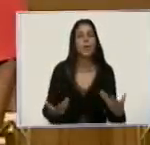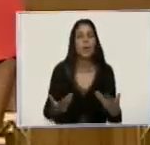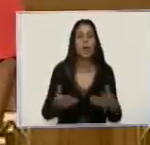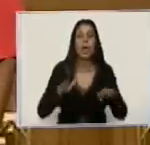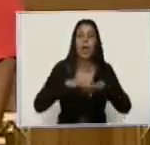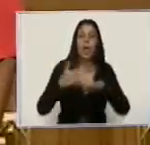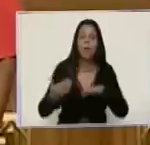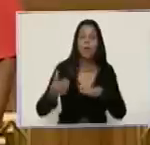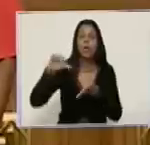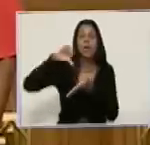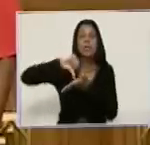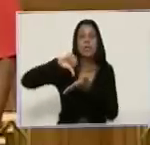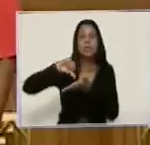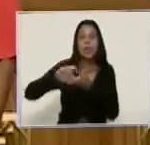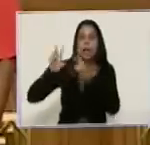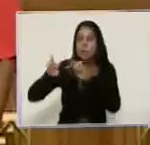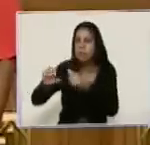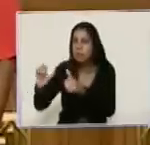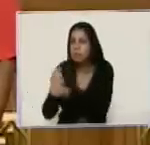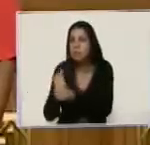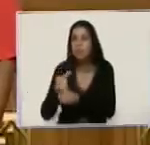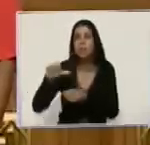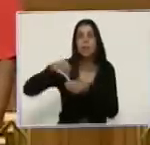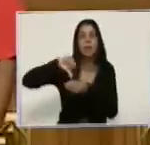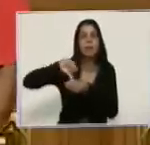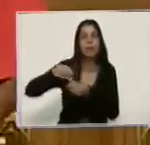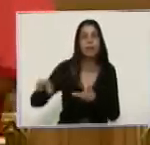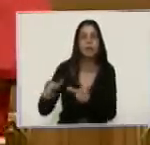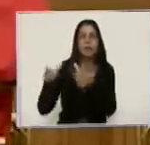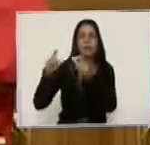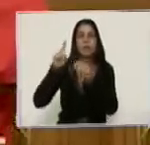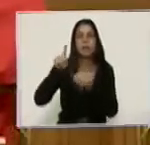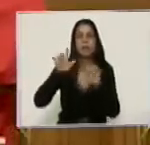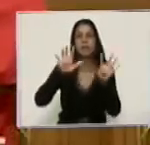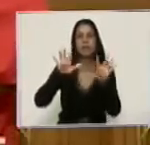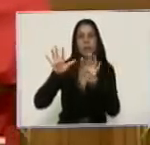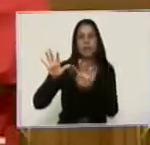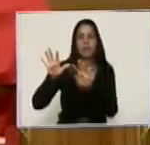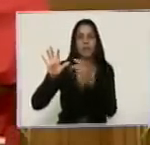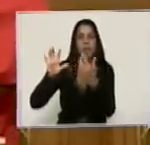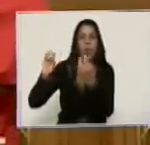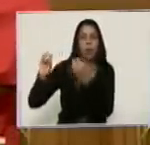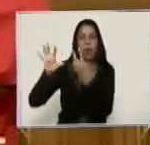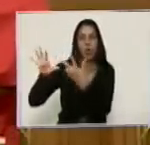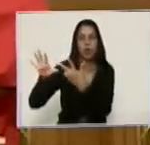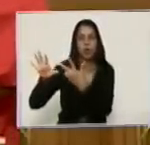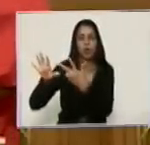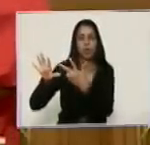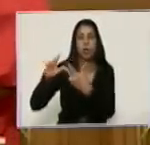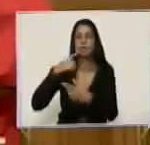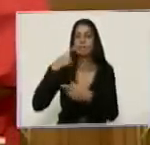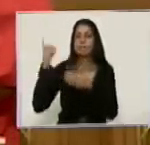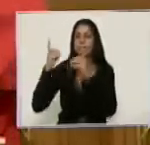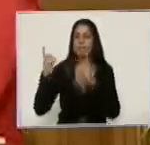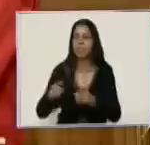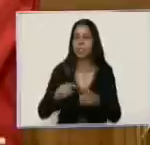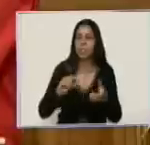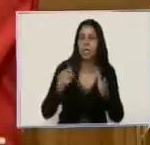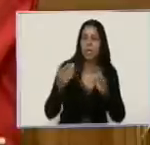en Irán en 1908, producen el primer barril. Entonces la flota británica, Churchill, decide cambiar de carbón a